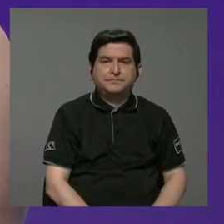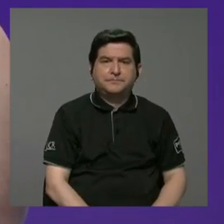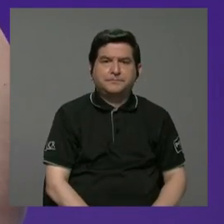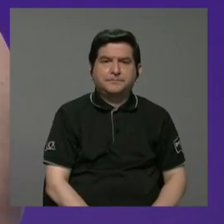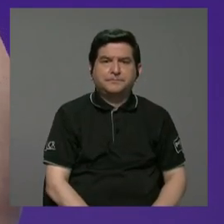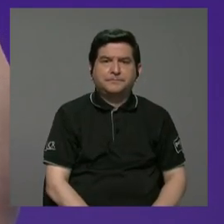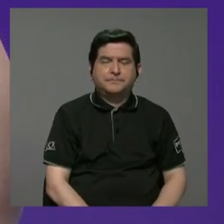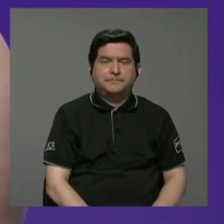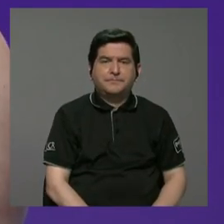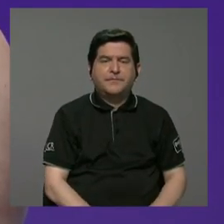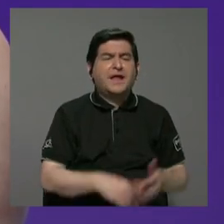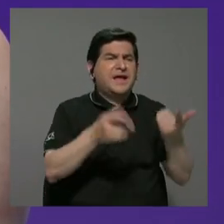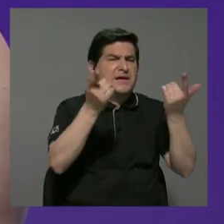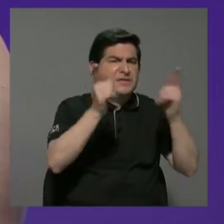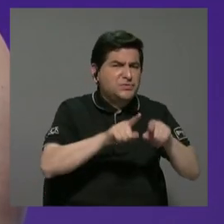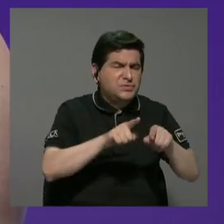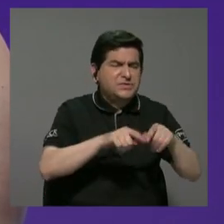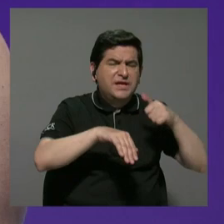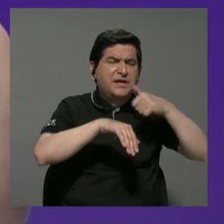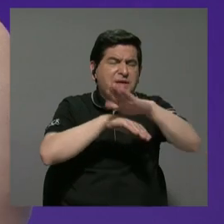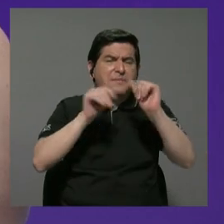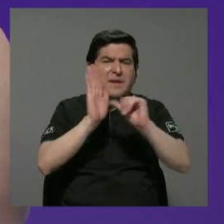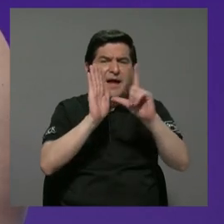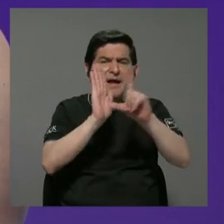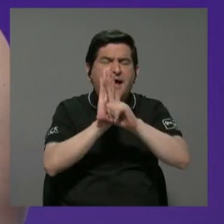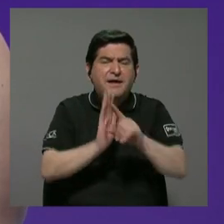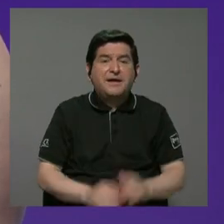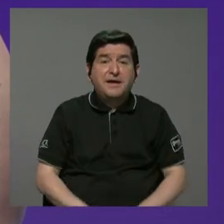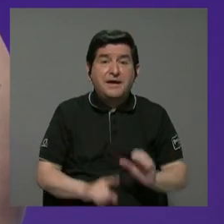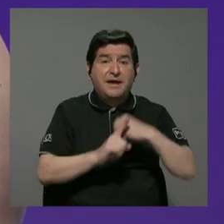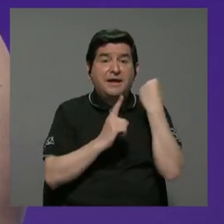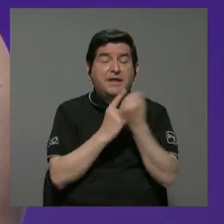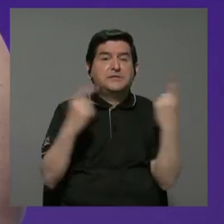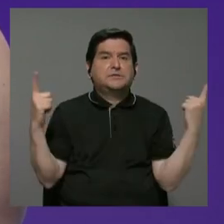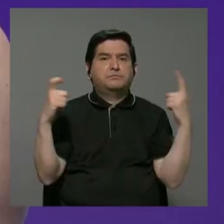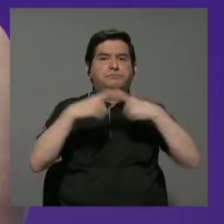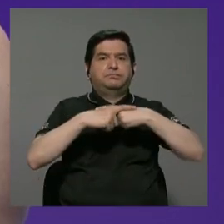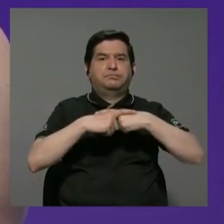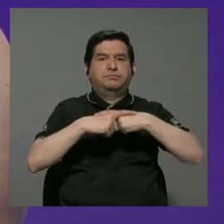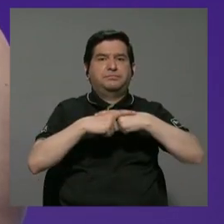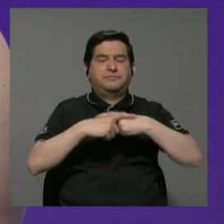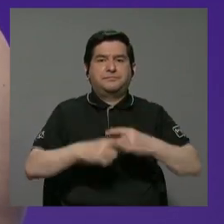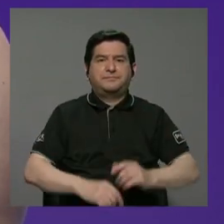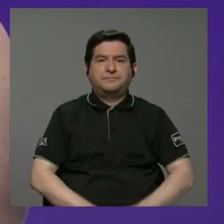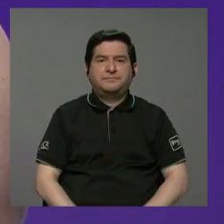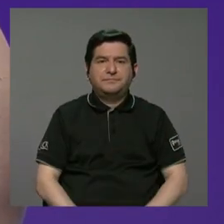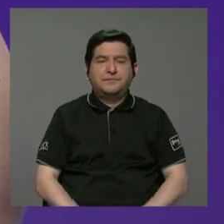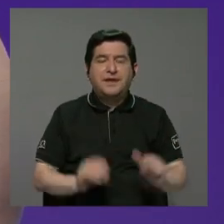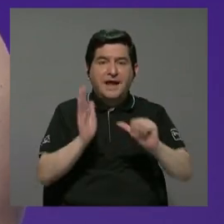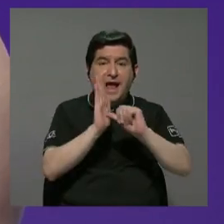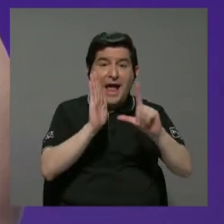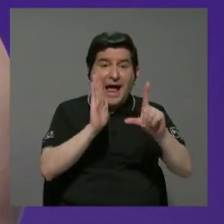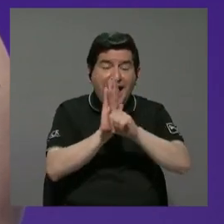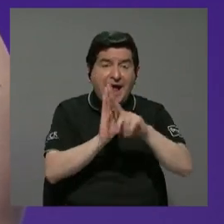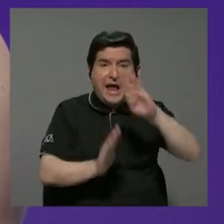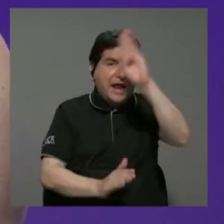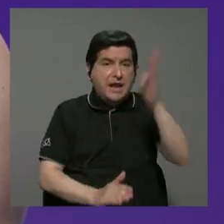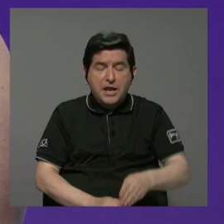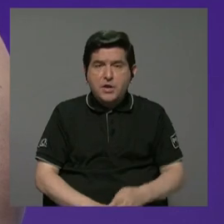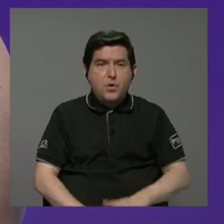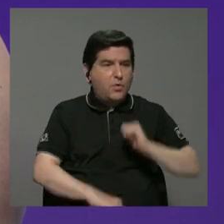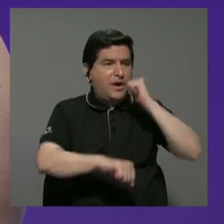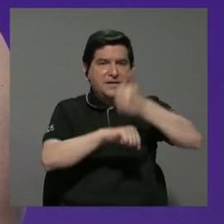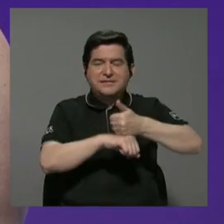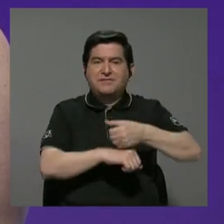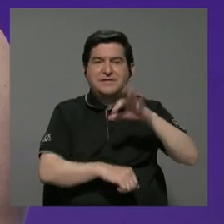¿Qué es lo que puede pasar si llega a la Asamblea Legislativa? La situación es mucho más compleja, porque la Asamblea Legislativa nunca ha tenido que definir